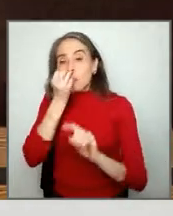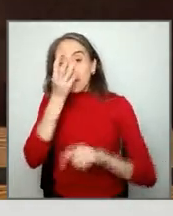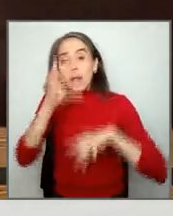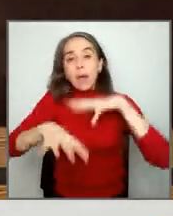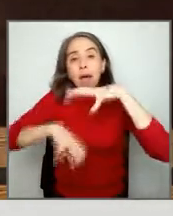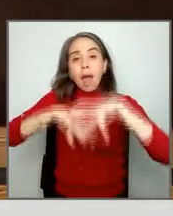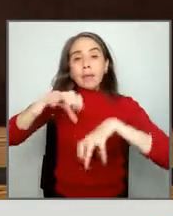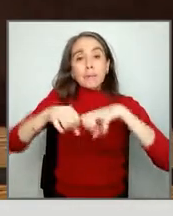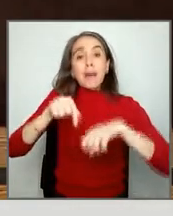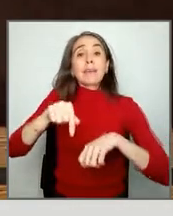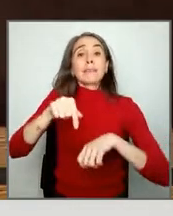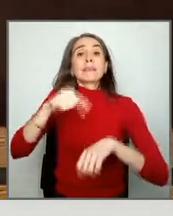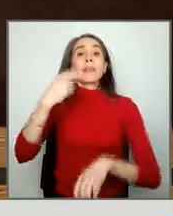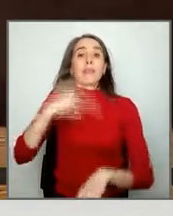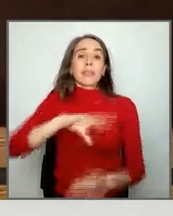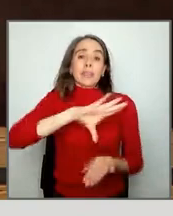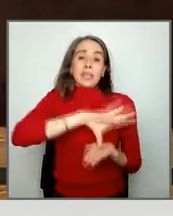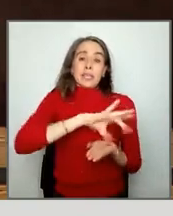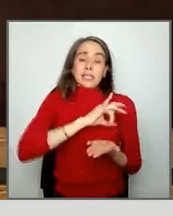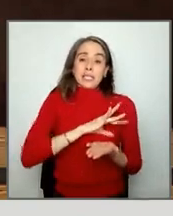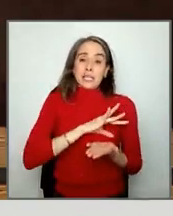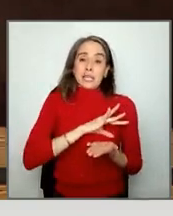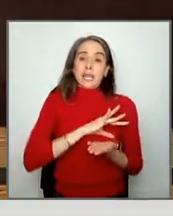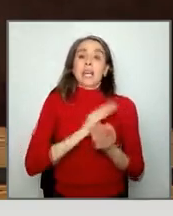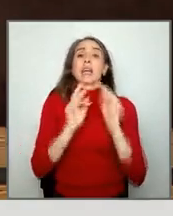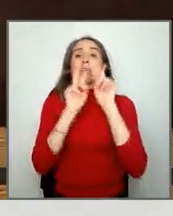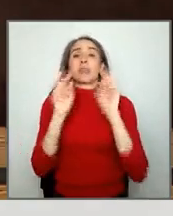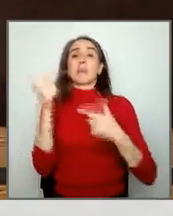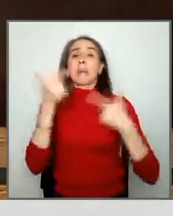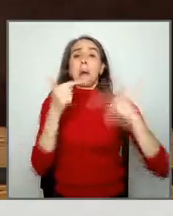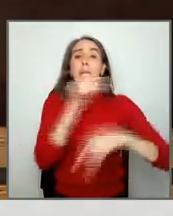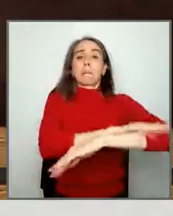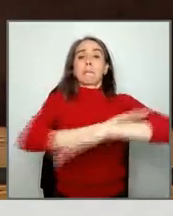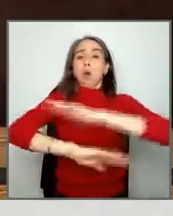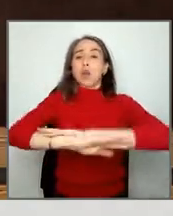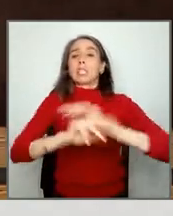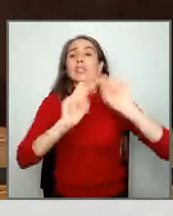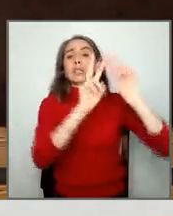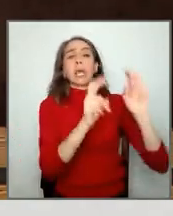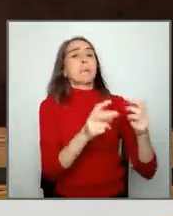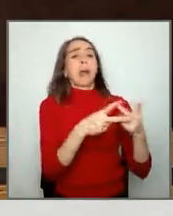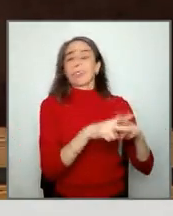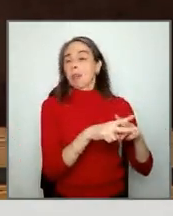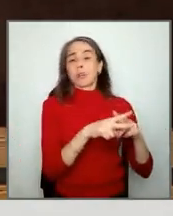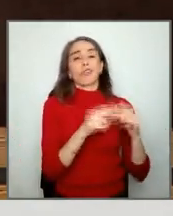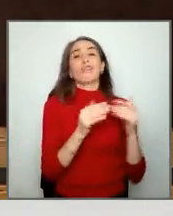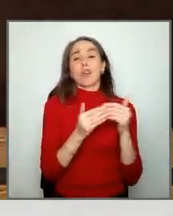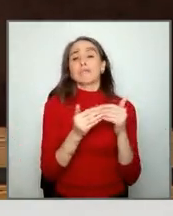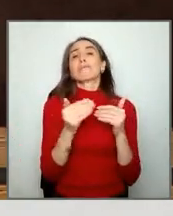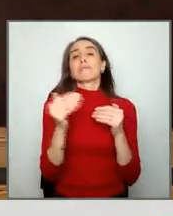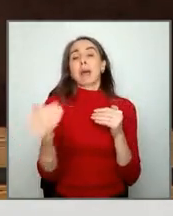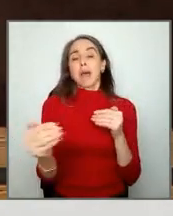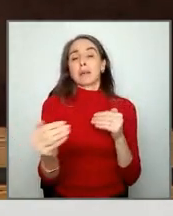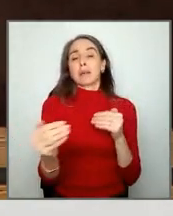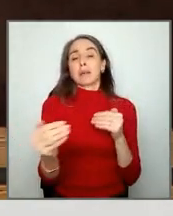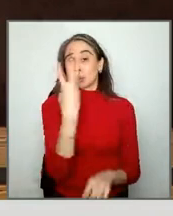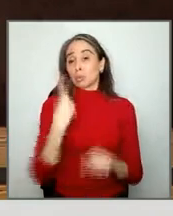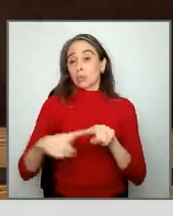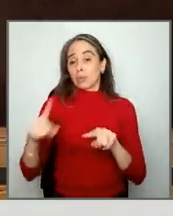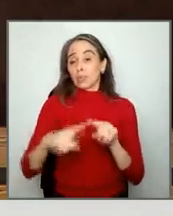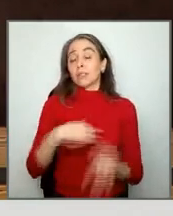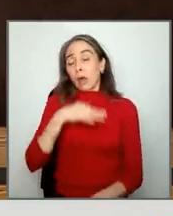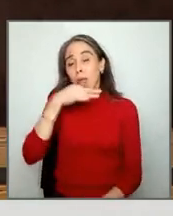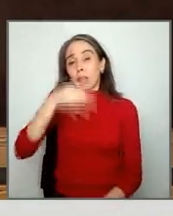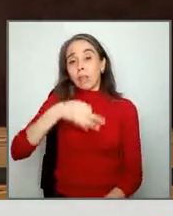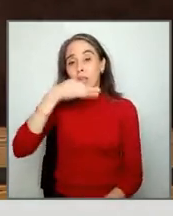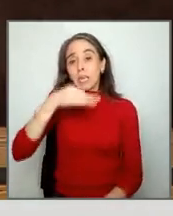país traspasa los límites políticos y técnicos como lo he manifestado en múltiples ocasiones nuestro